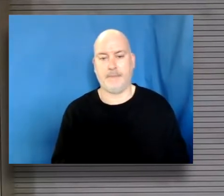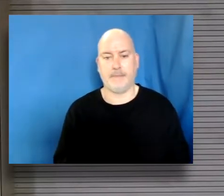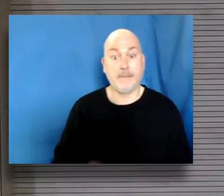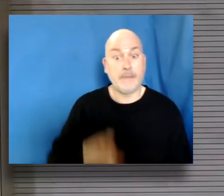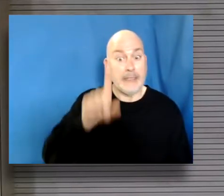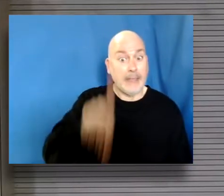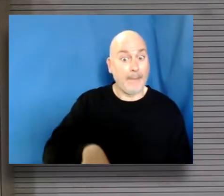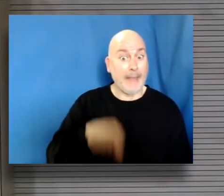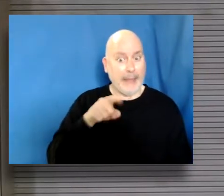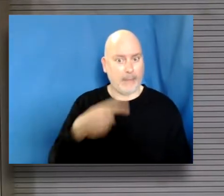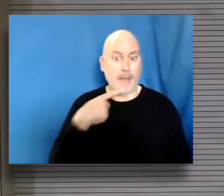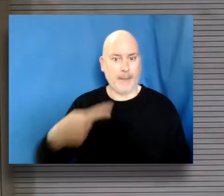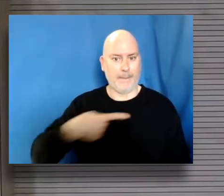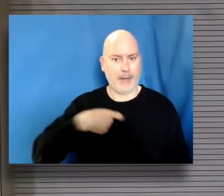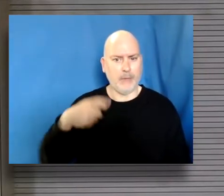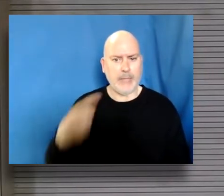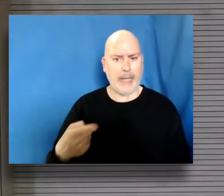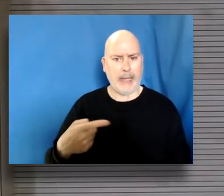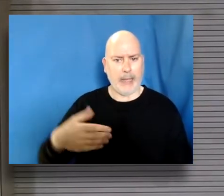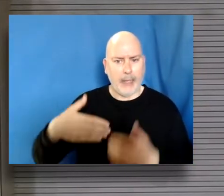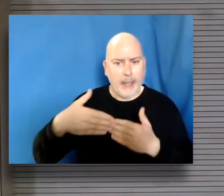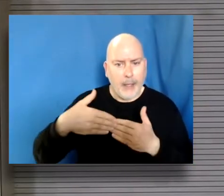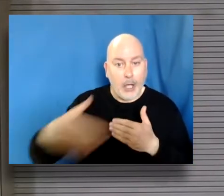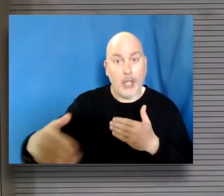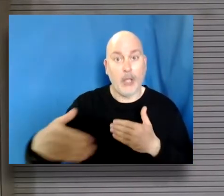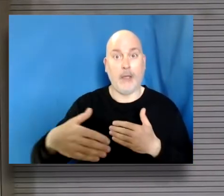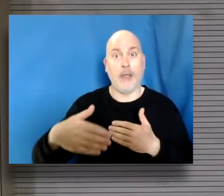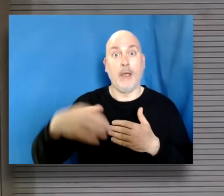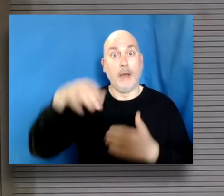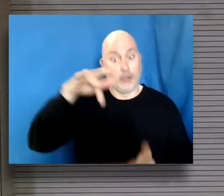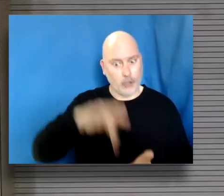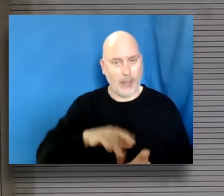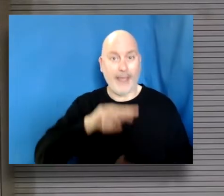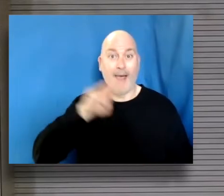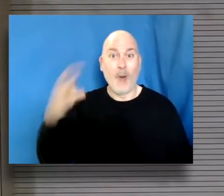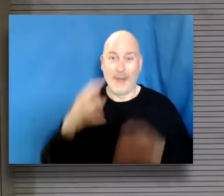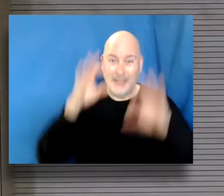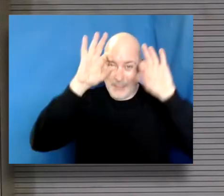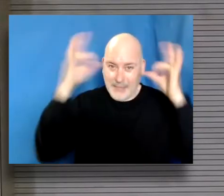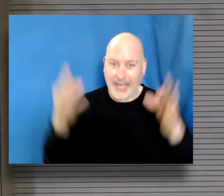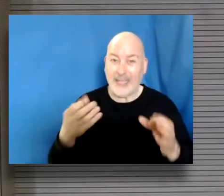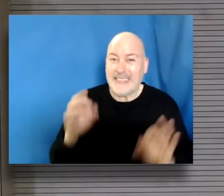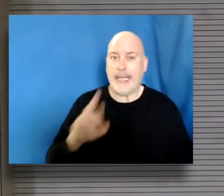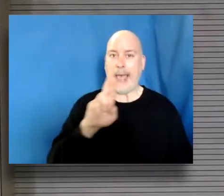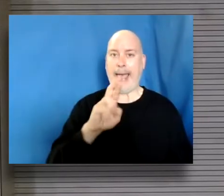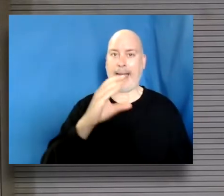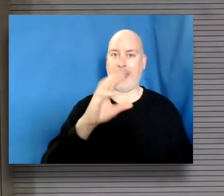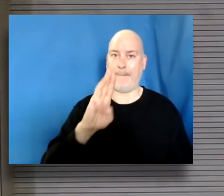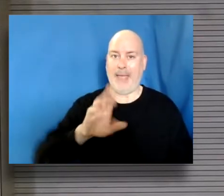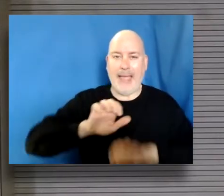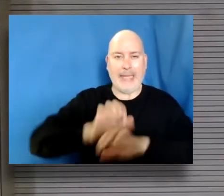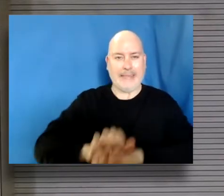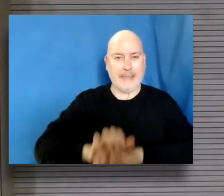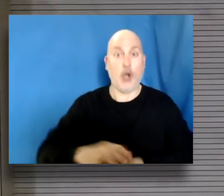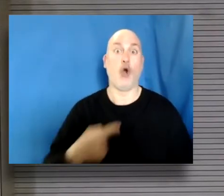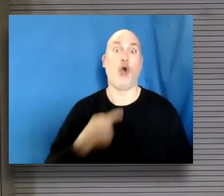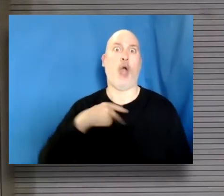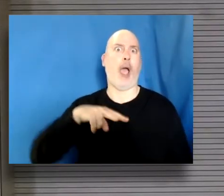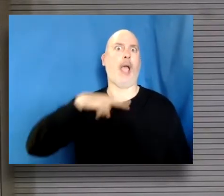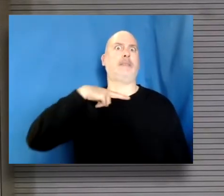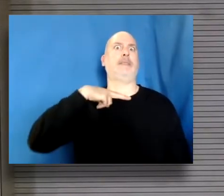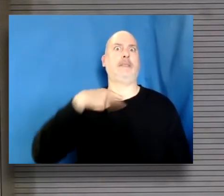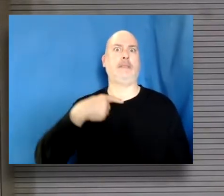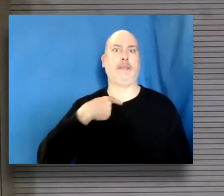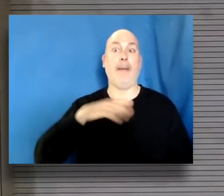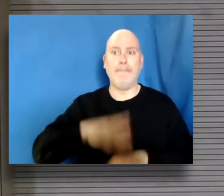si harán un próximo webinar para maniobras de RCP o de atragantamiento para saber hacer el masaje